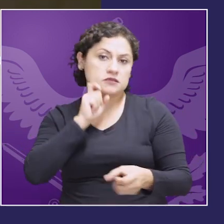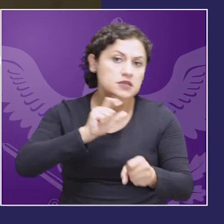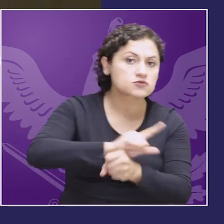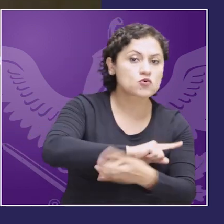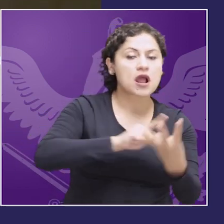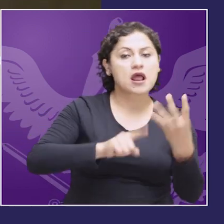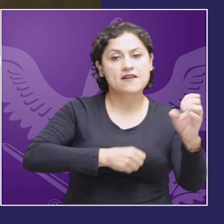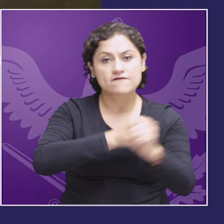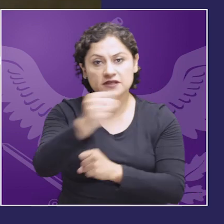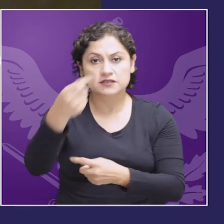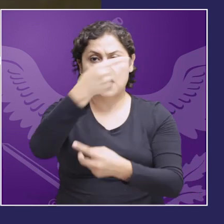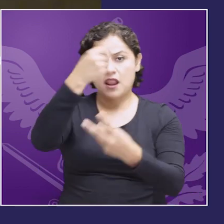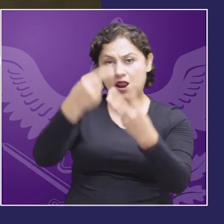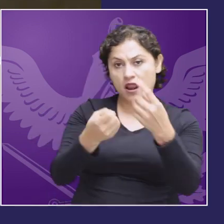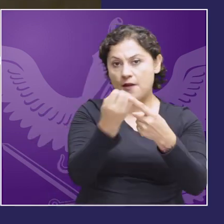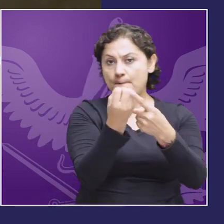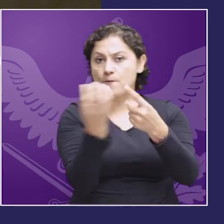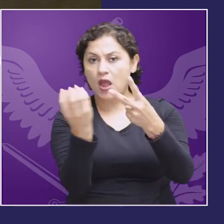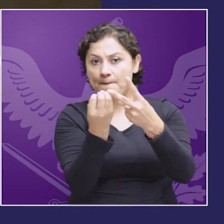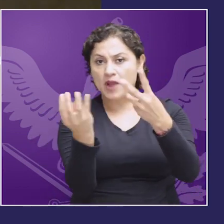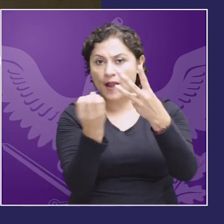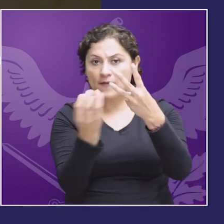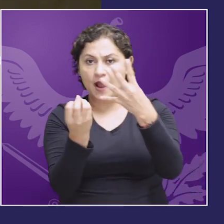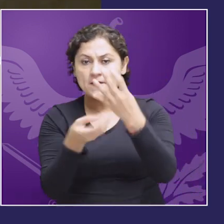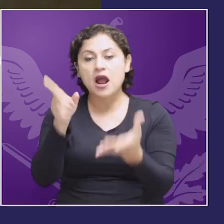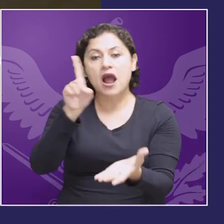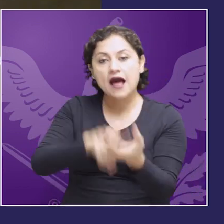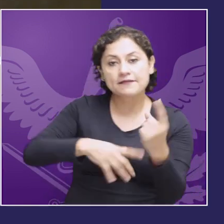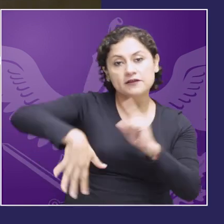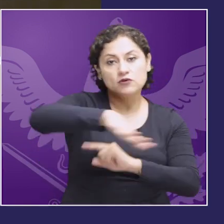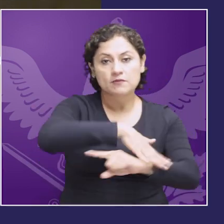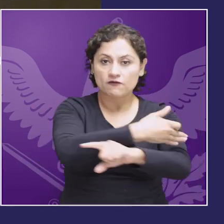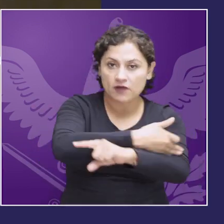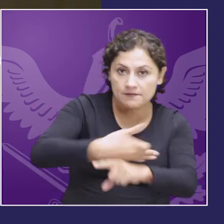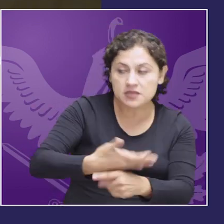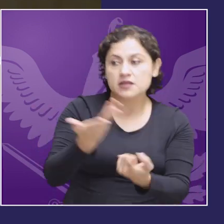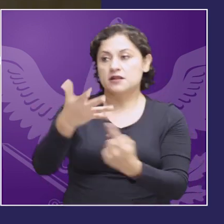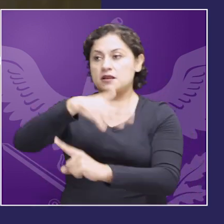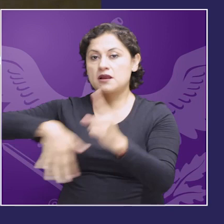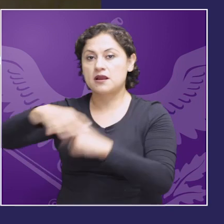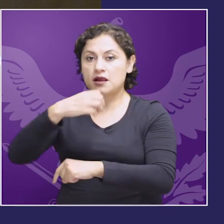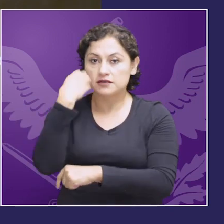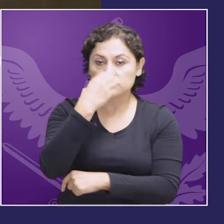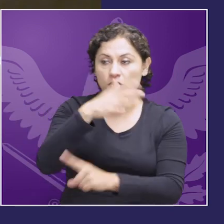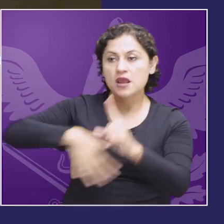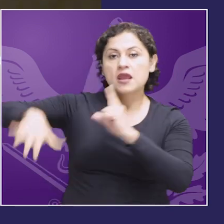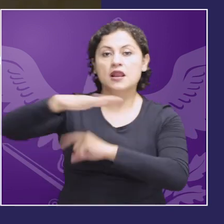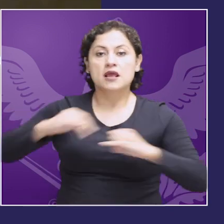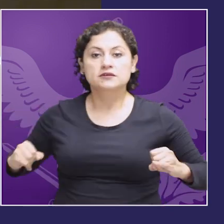física, patrimonial, económica, sexual, define los ámbitos en los que se da la violencia, el